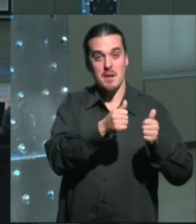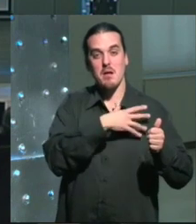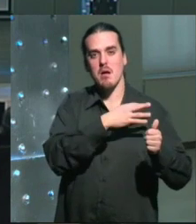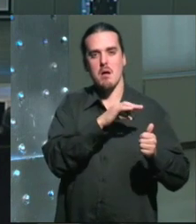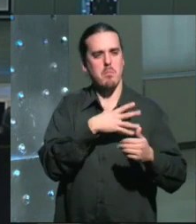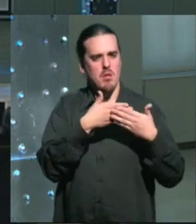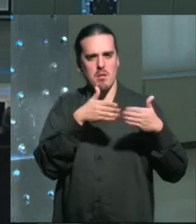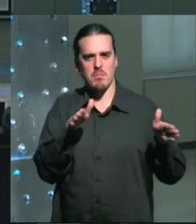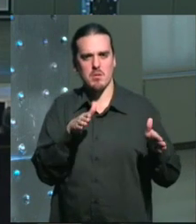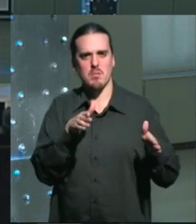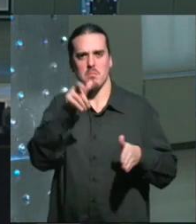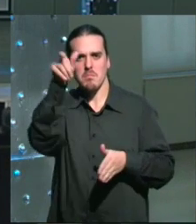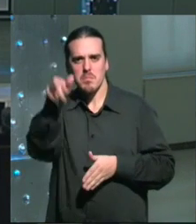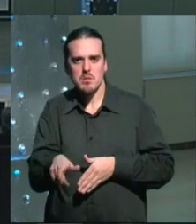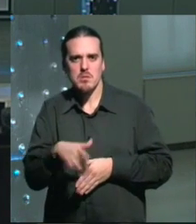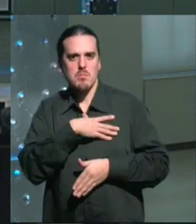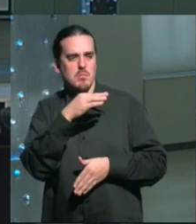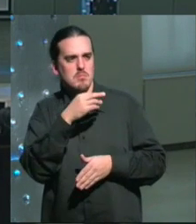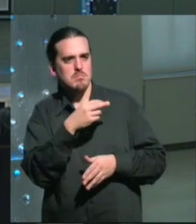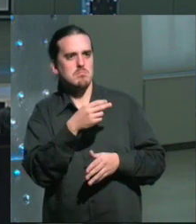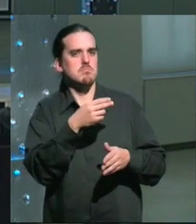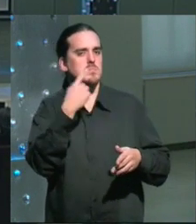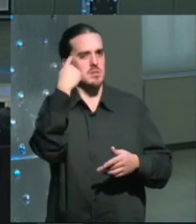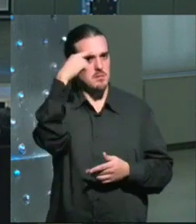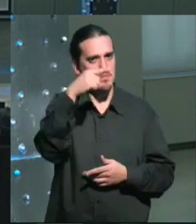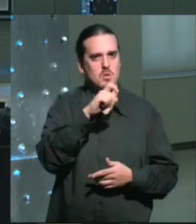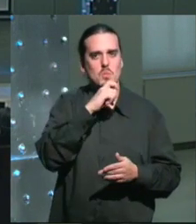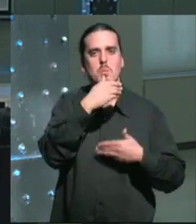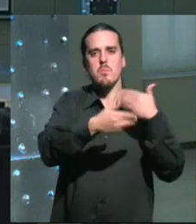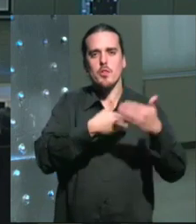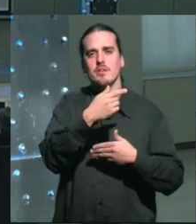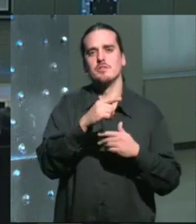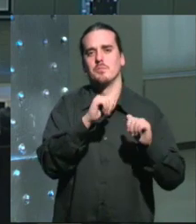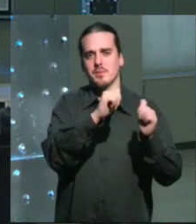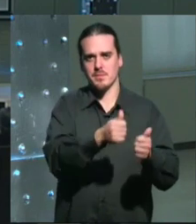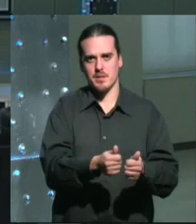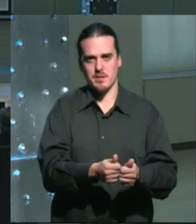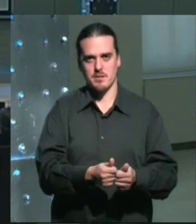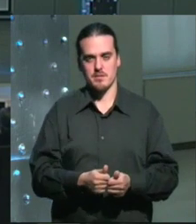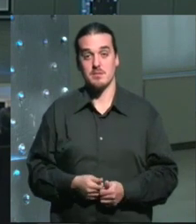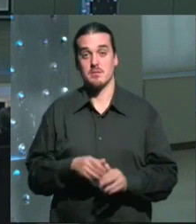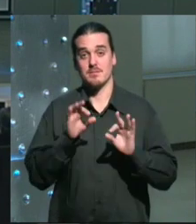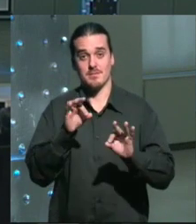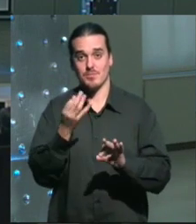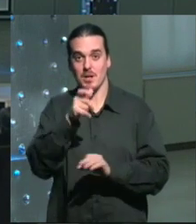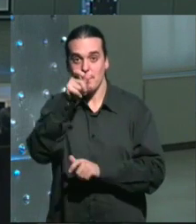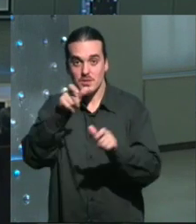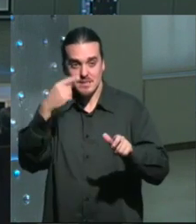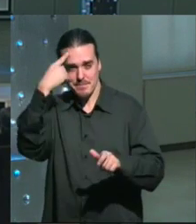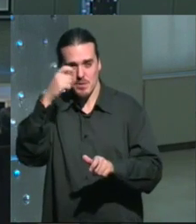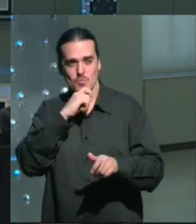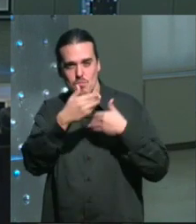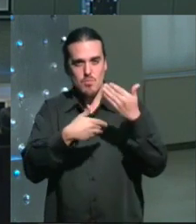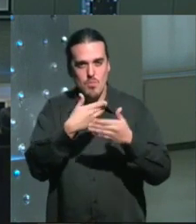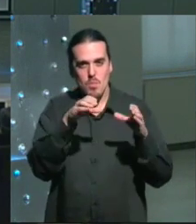ley el partido no puede involucrarse en el proceso de primarias. Eso crea caldo de cultivo de gente comprometida, pero